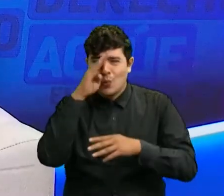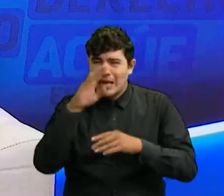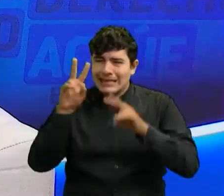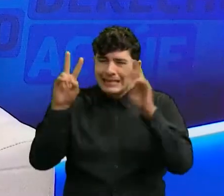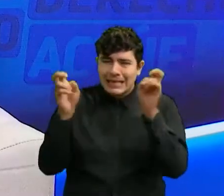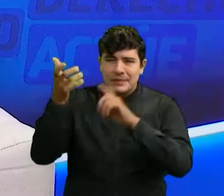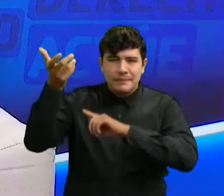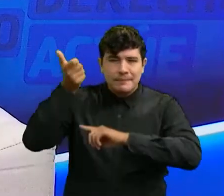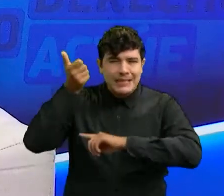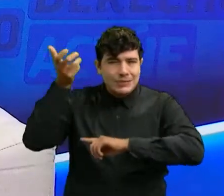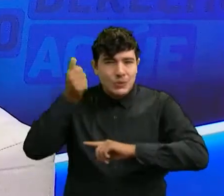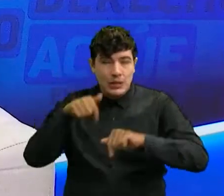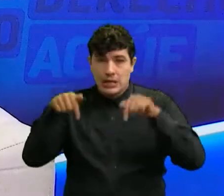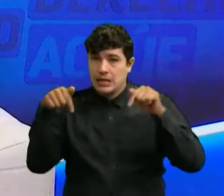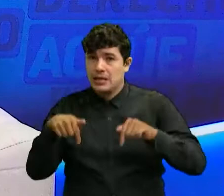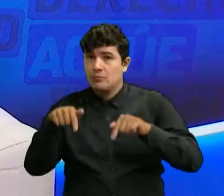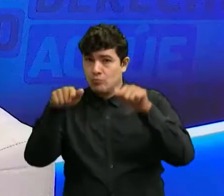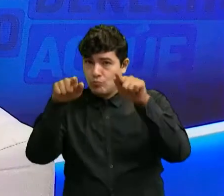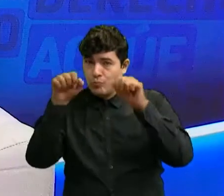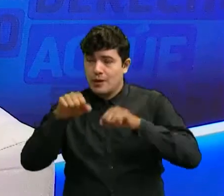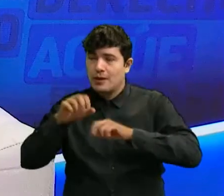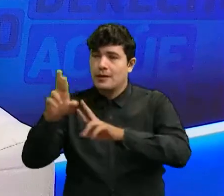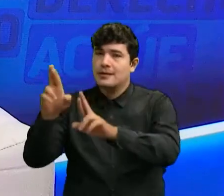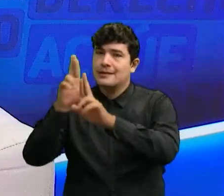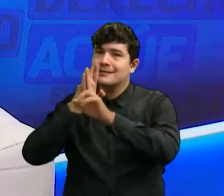aquí se las estaremos solucionando a través del